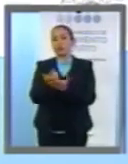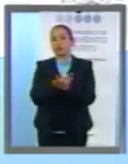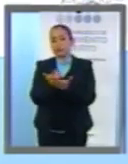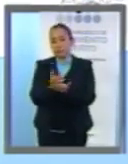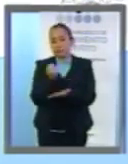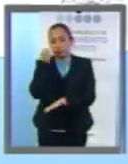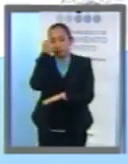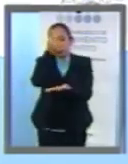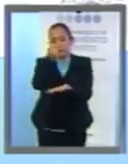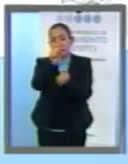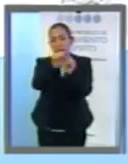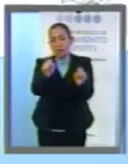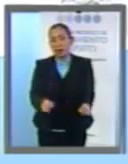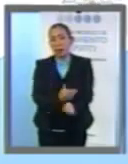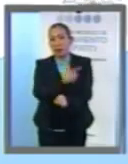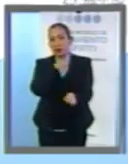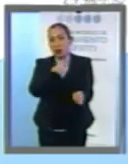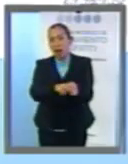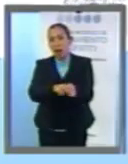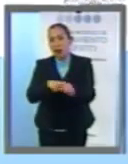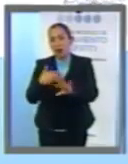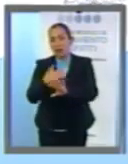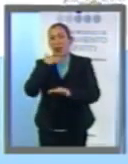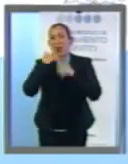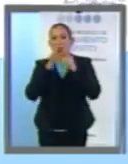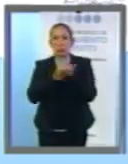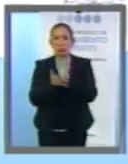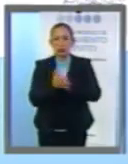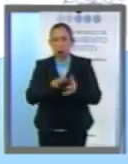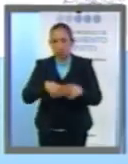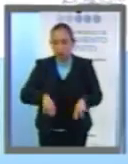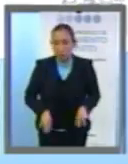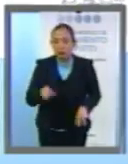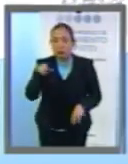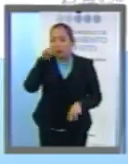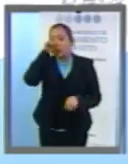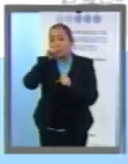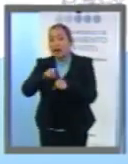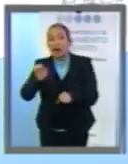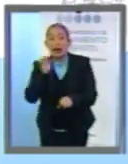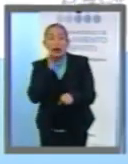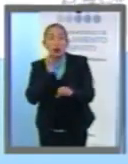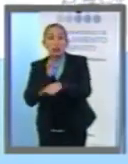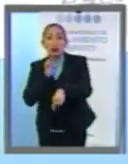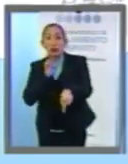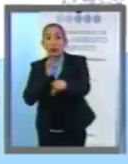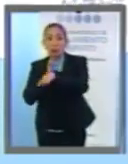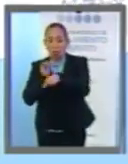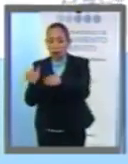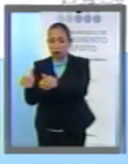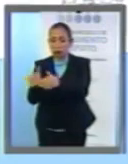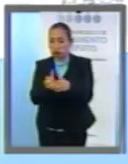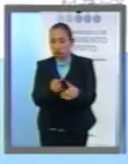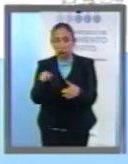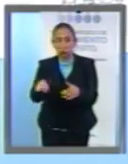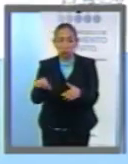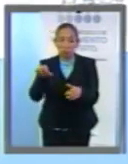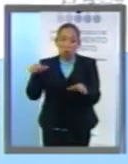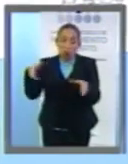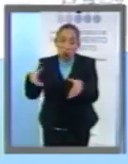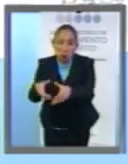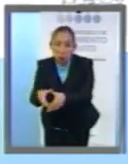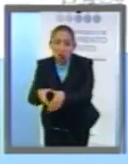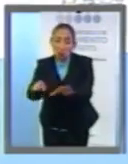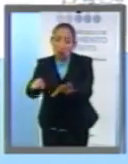Sistema Nacional Anticorrupción. Recordemos que la creación de la Secretaría Ejecutiva como órgano descentralizado, no sectorizado, pues